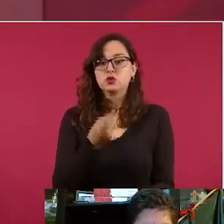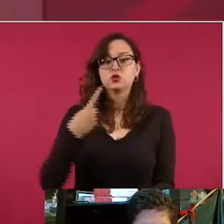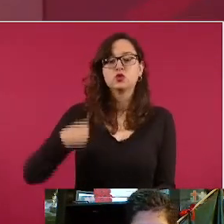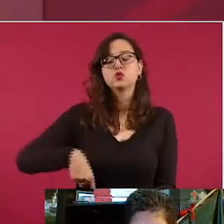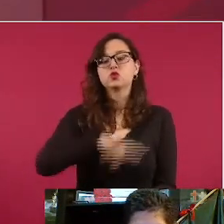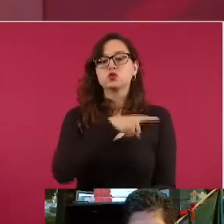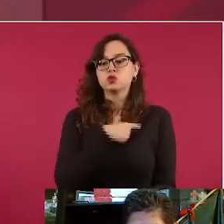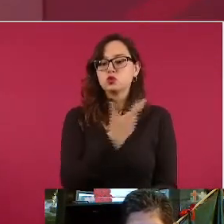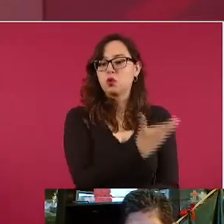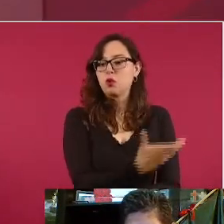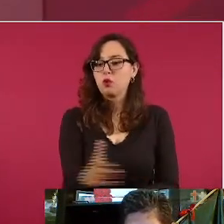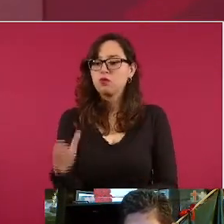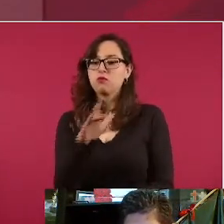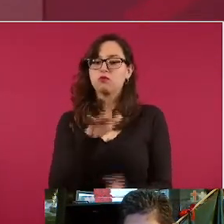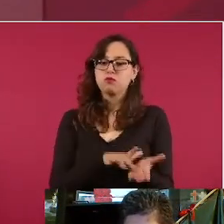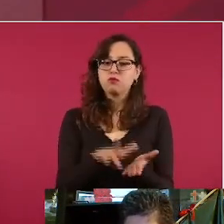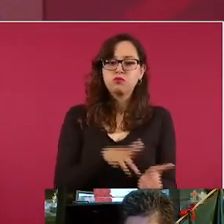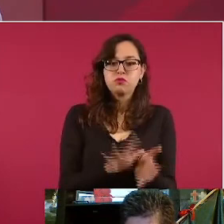el campo.